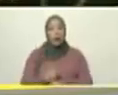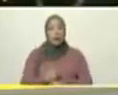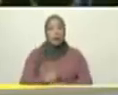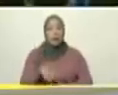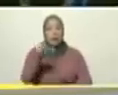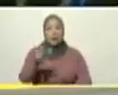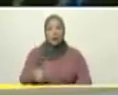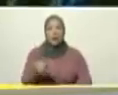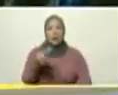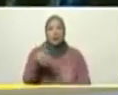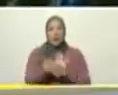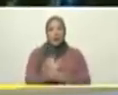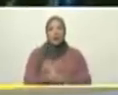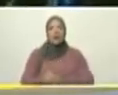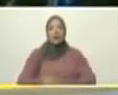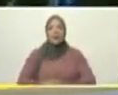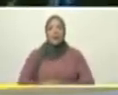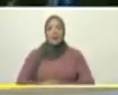ahora eran